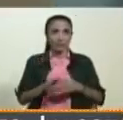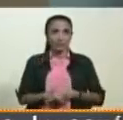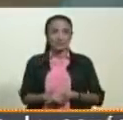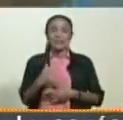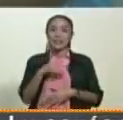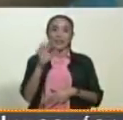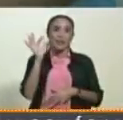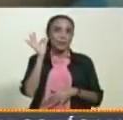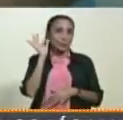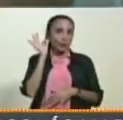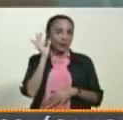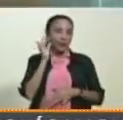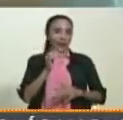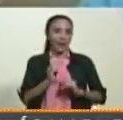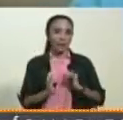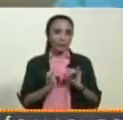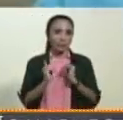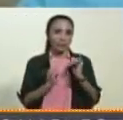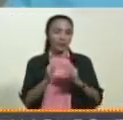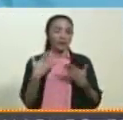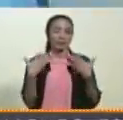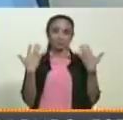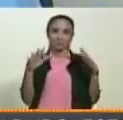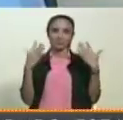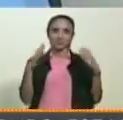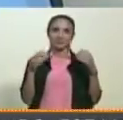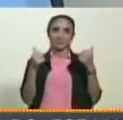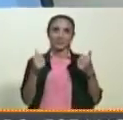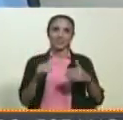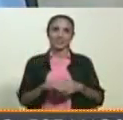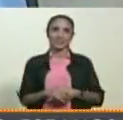una niña. Qué bueno, bravo.